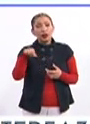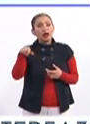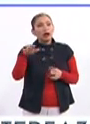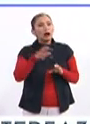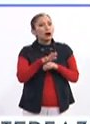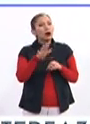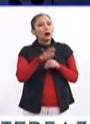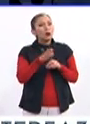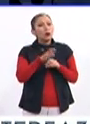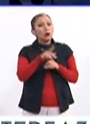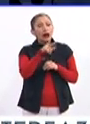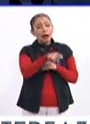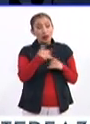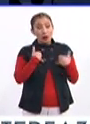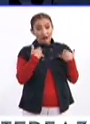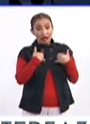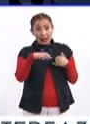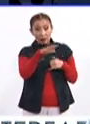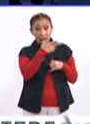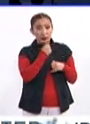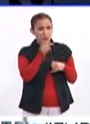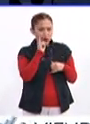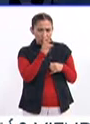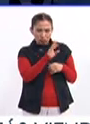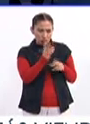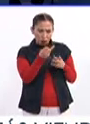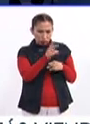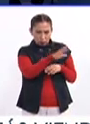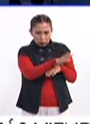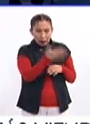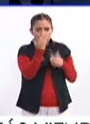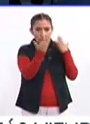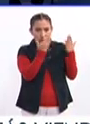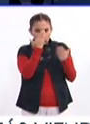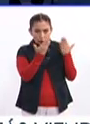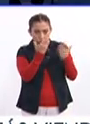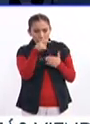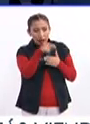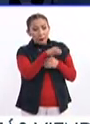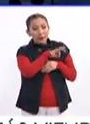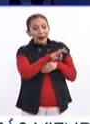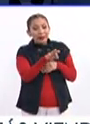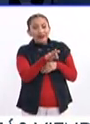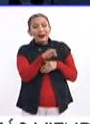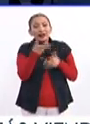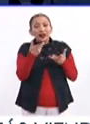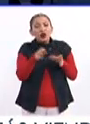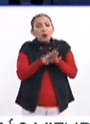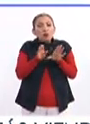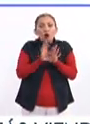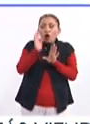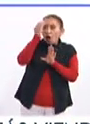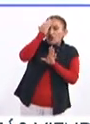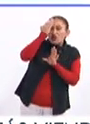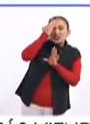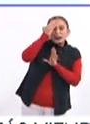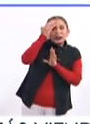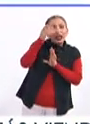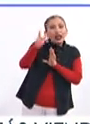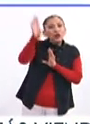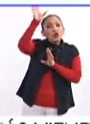que pues, los jóvenes, las jóvenes y que estudiantes puedan, por una parte, tener